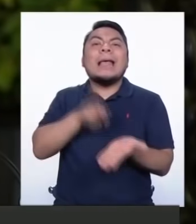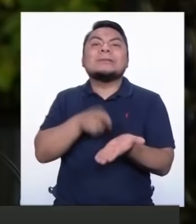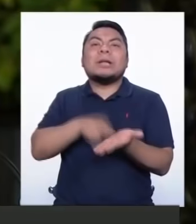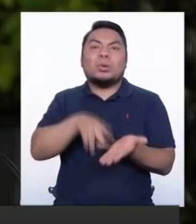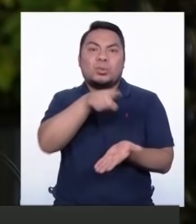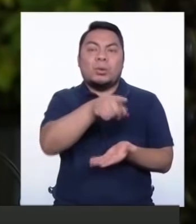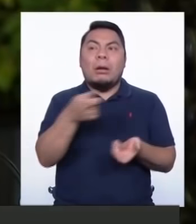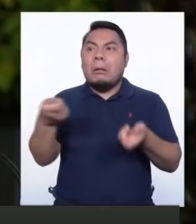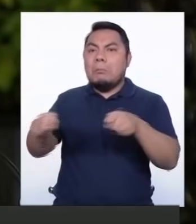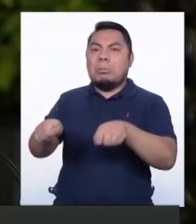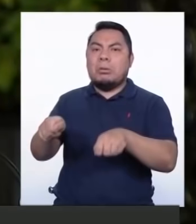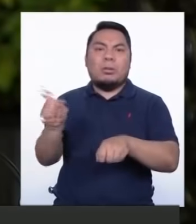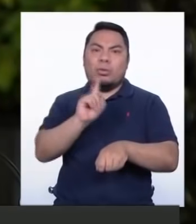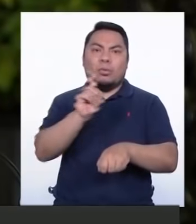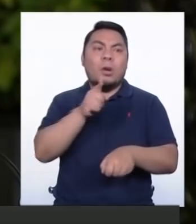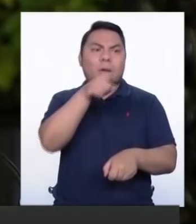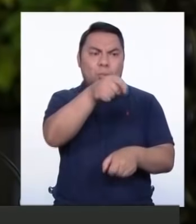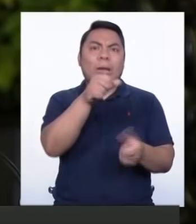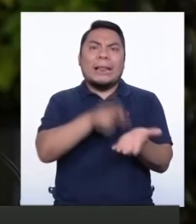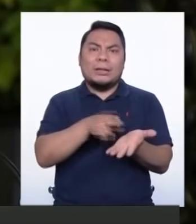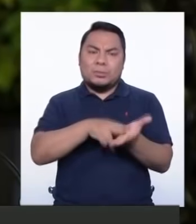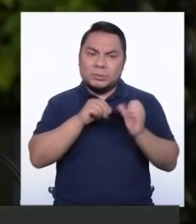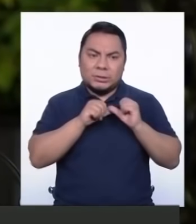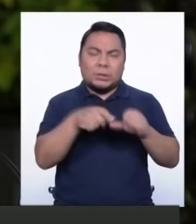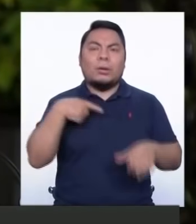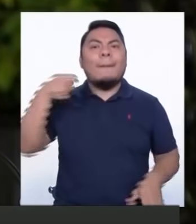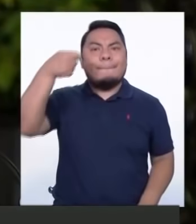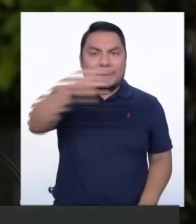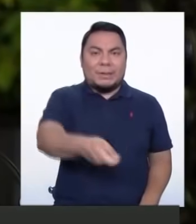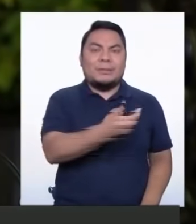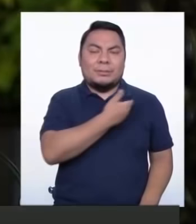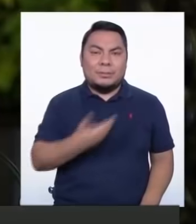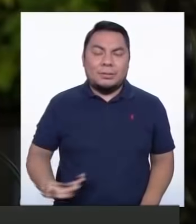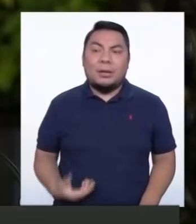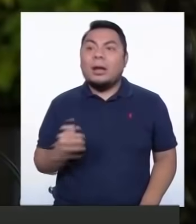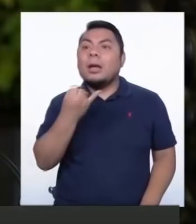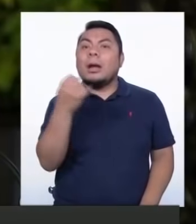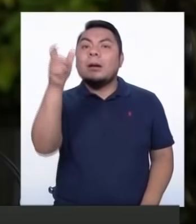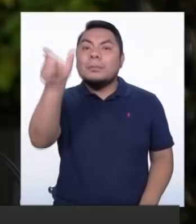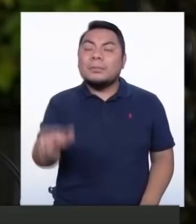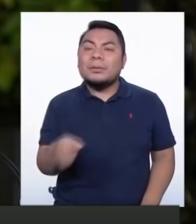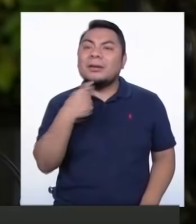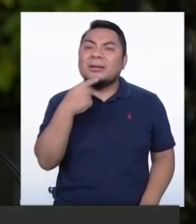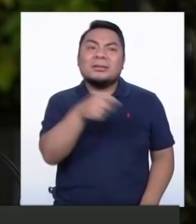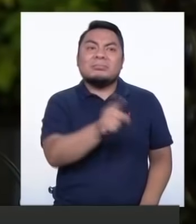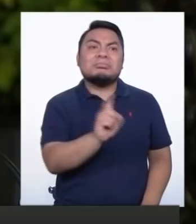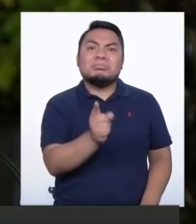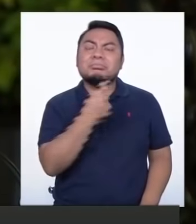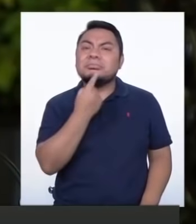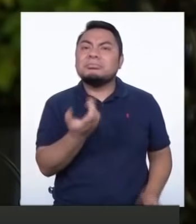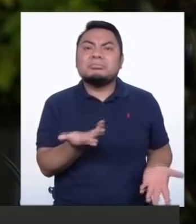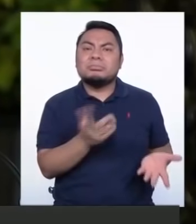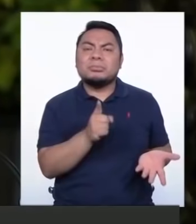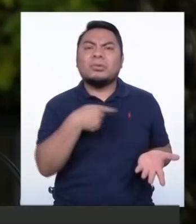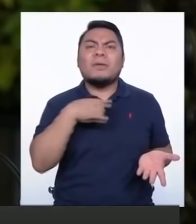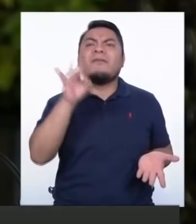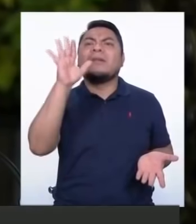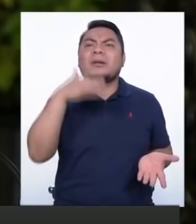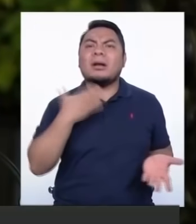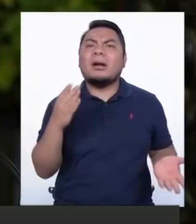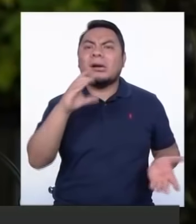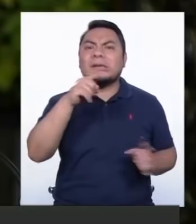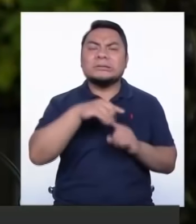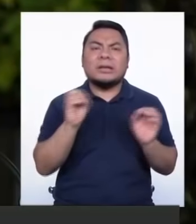con cobertura de salud, y en la medida que hay algunos trabajadores que no cumplen con los requisitos para el periodo de latencia, nosotros